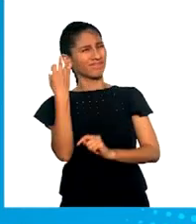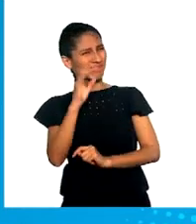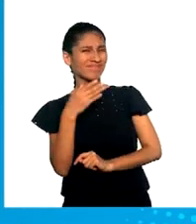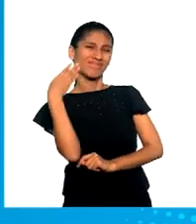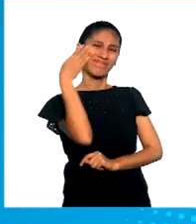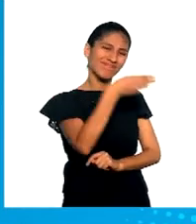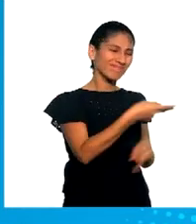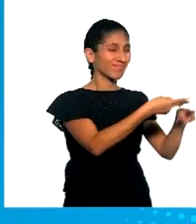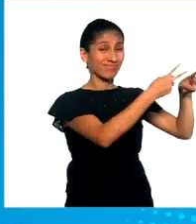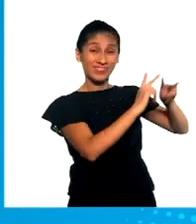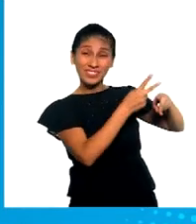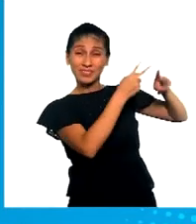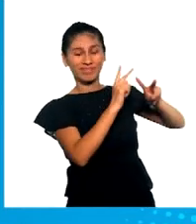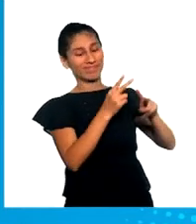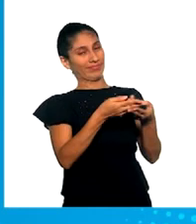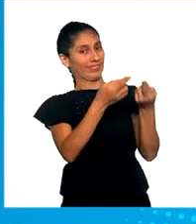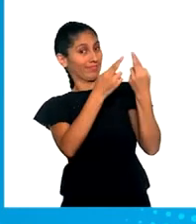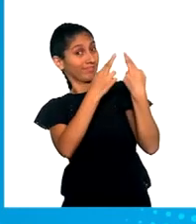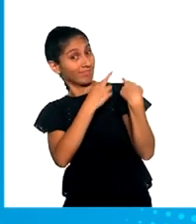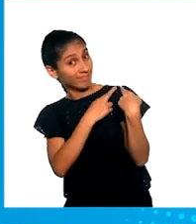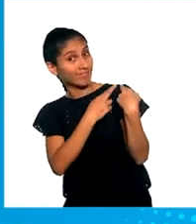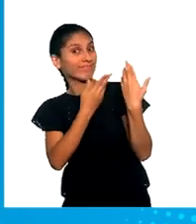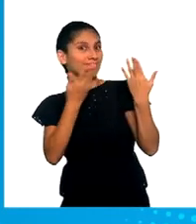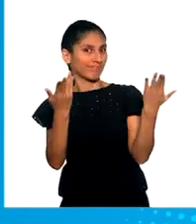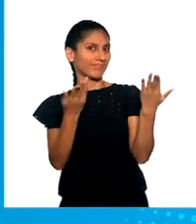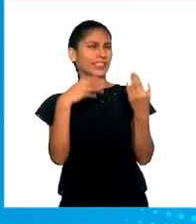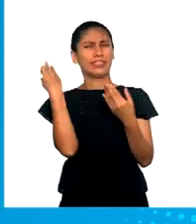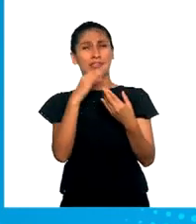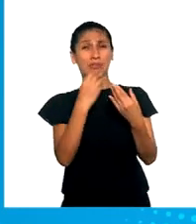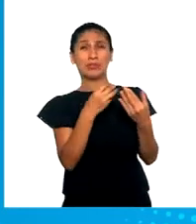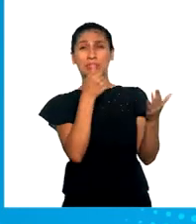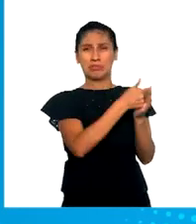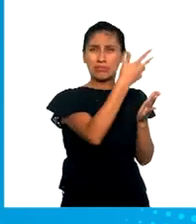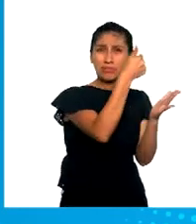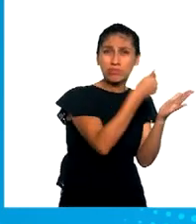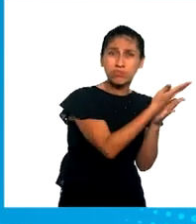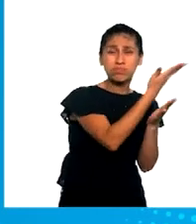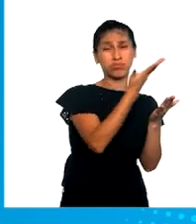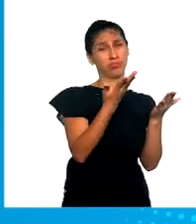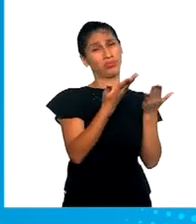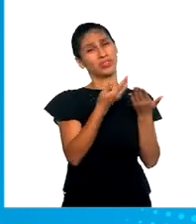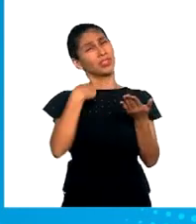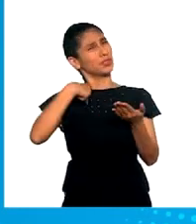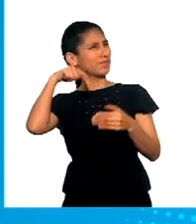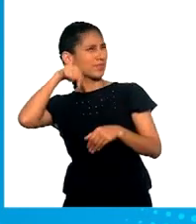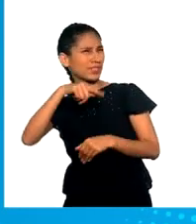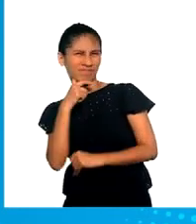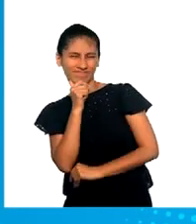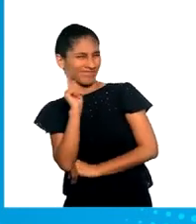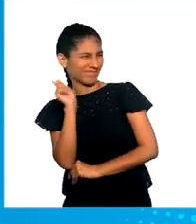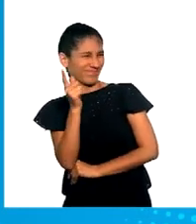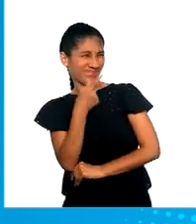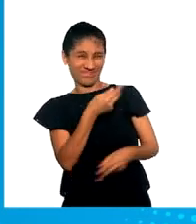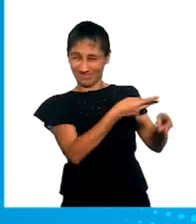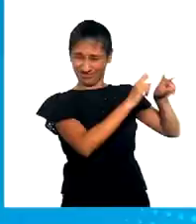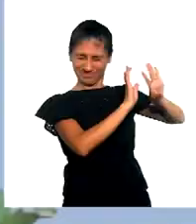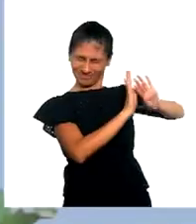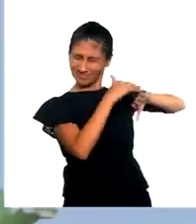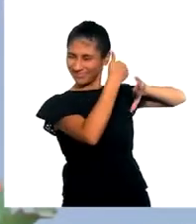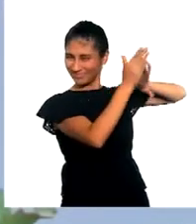conlleva una gran responsabilidad y está sujeto a intereses y yo por ahora no quiero deudas